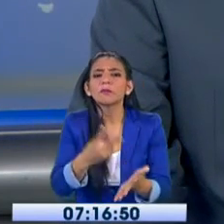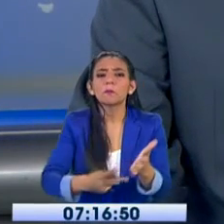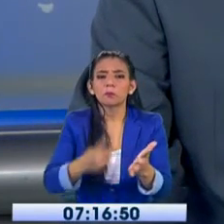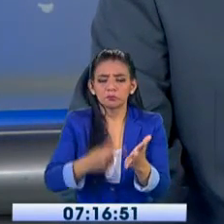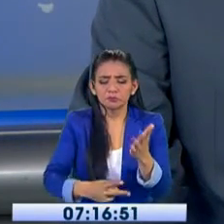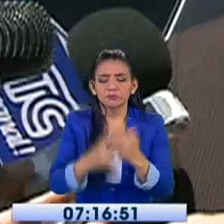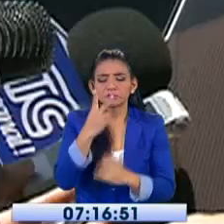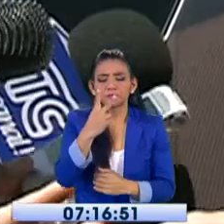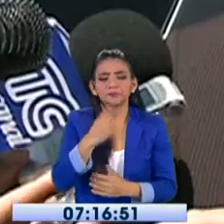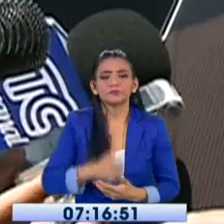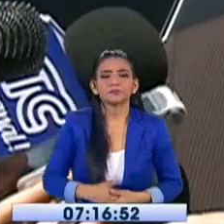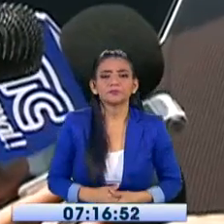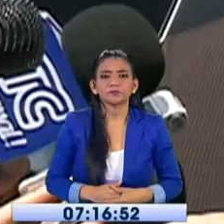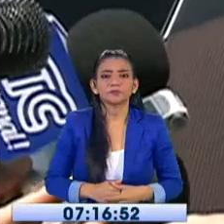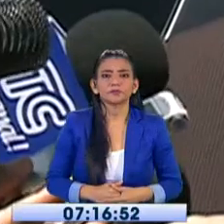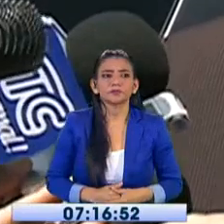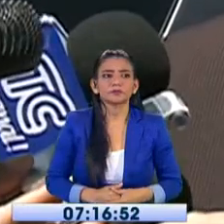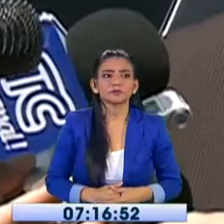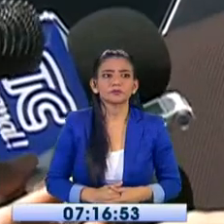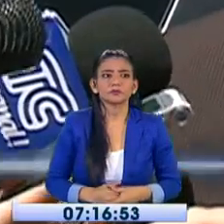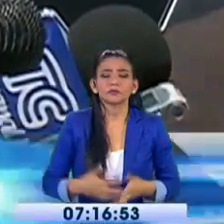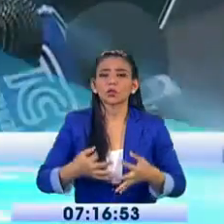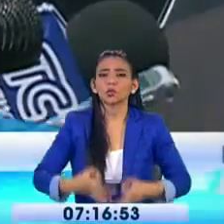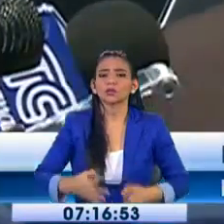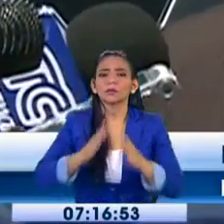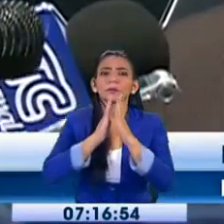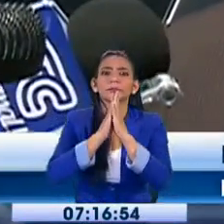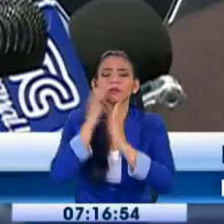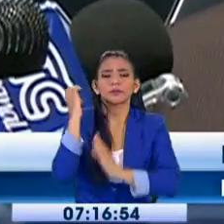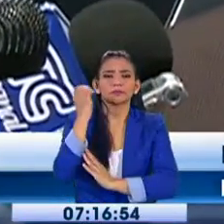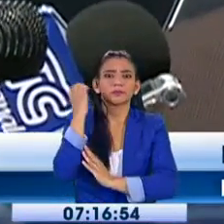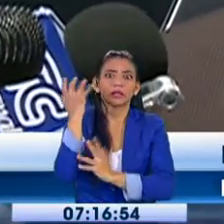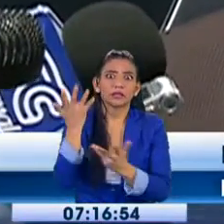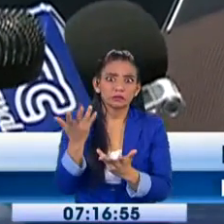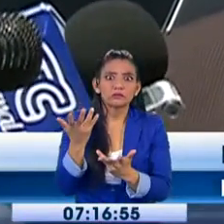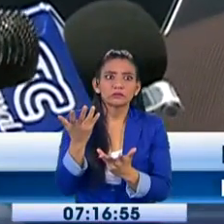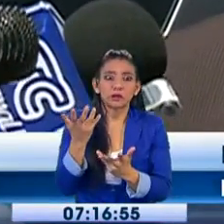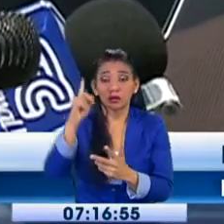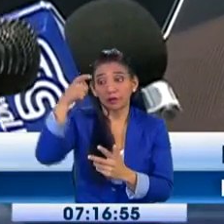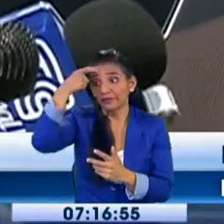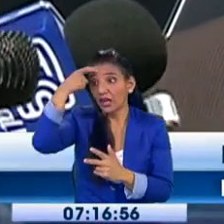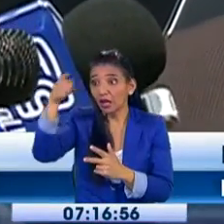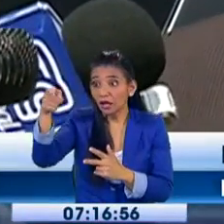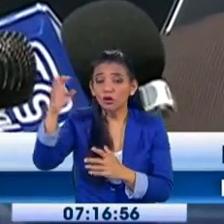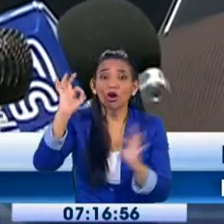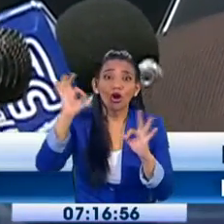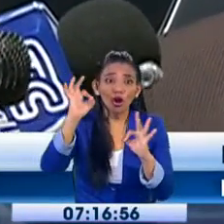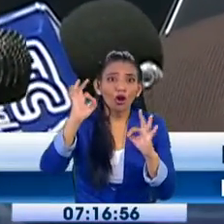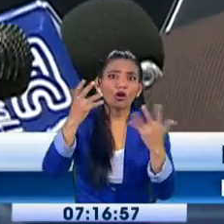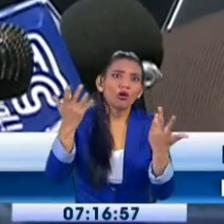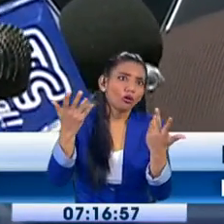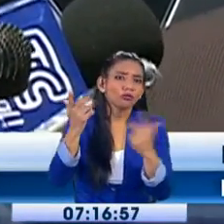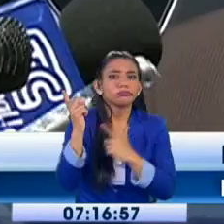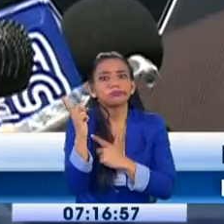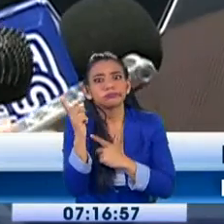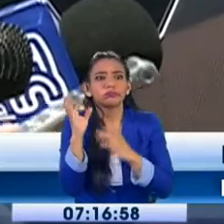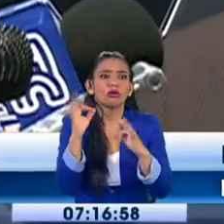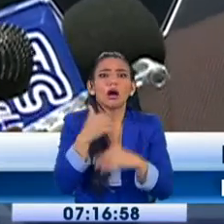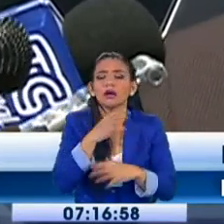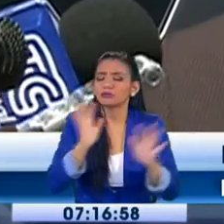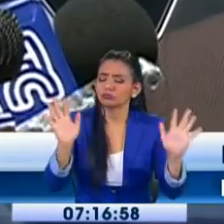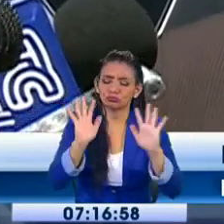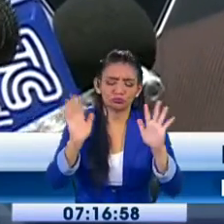sucedido. Una emergencia que nada tiene que ver con el gobierno, ni con las Fuerzas Armadas, ni con los civiles, es